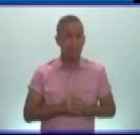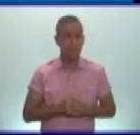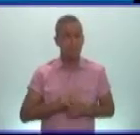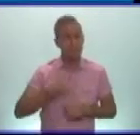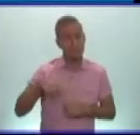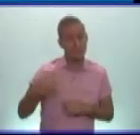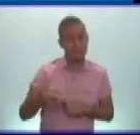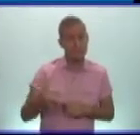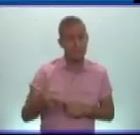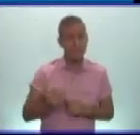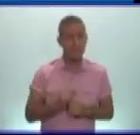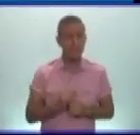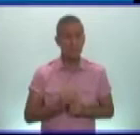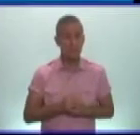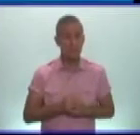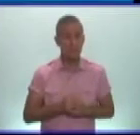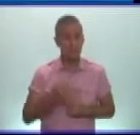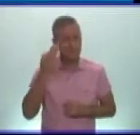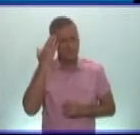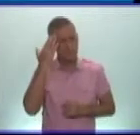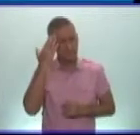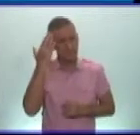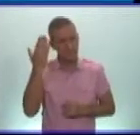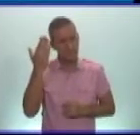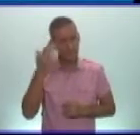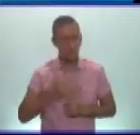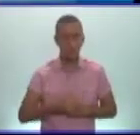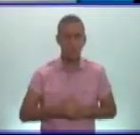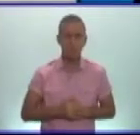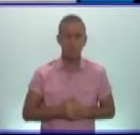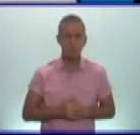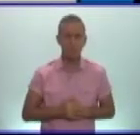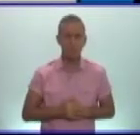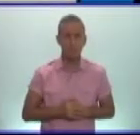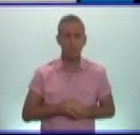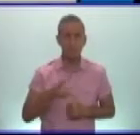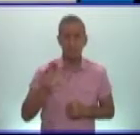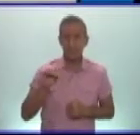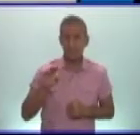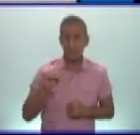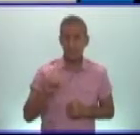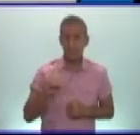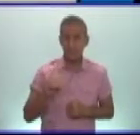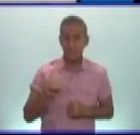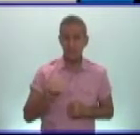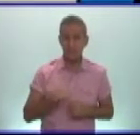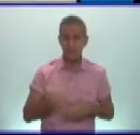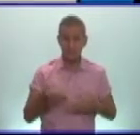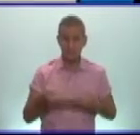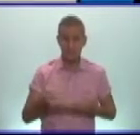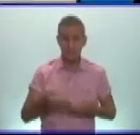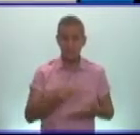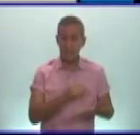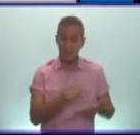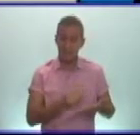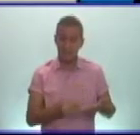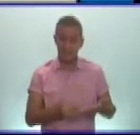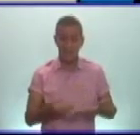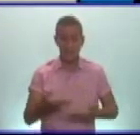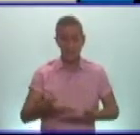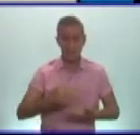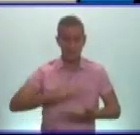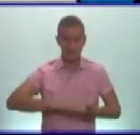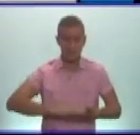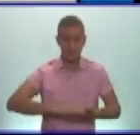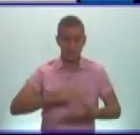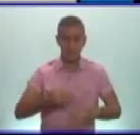seguidamente, el saludo. Les decía que una vez que tenemos ya la carta redactada, tenemos por